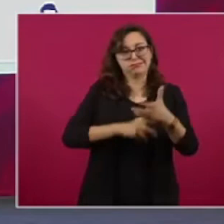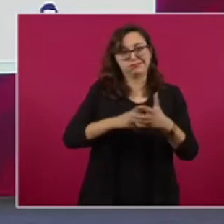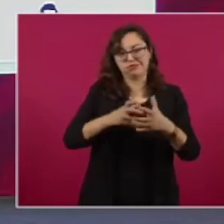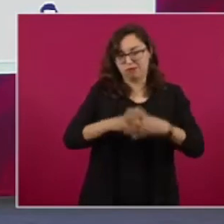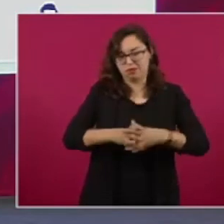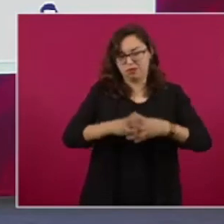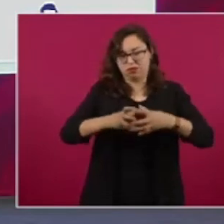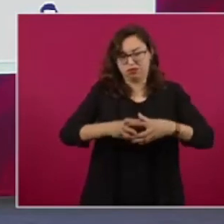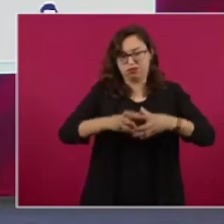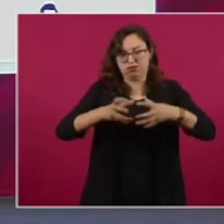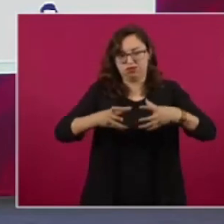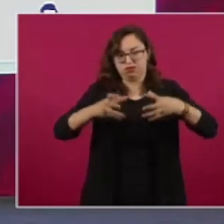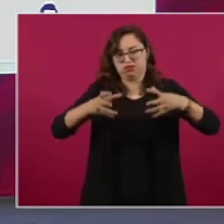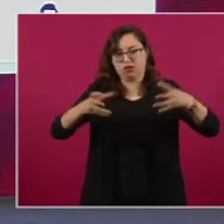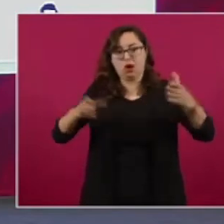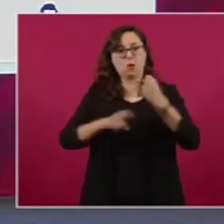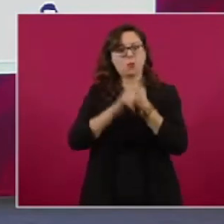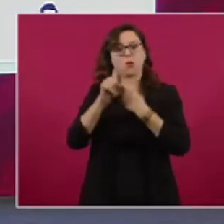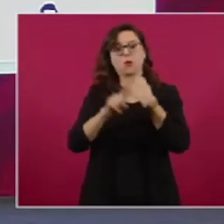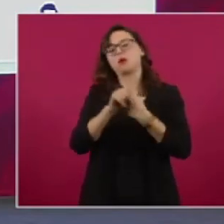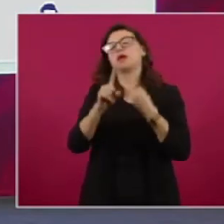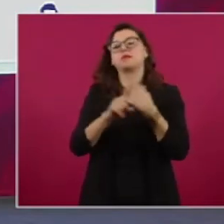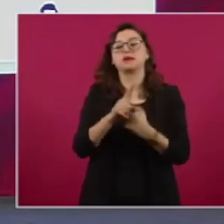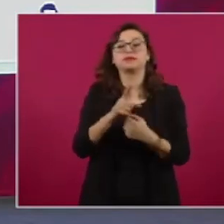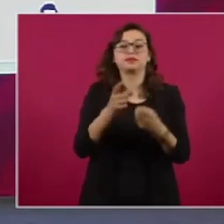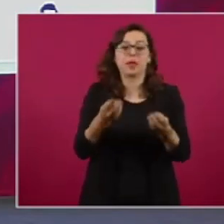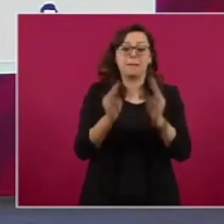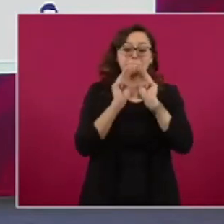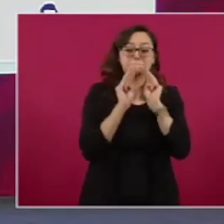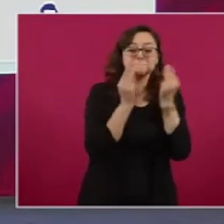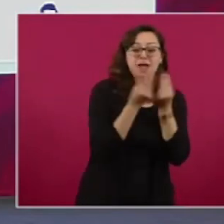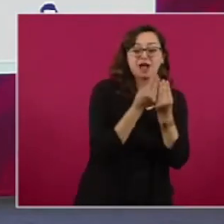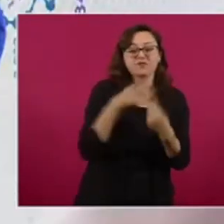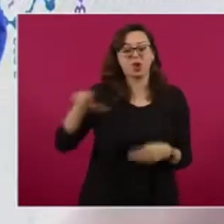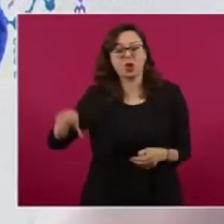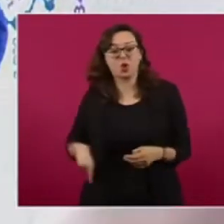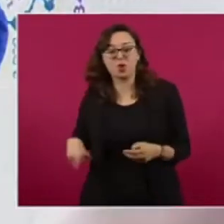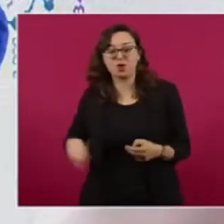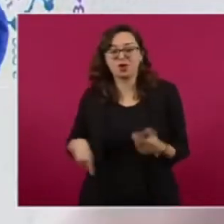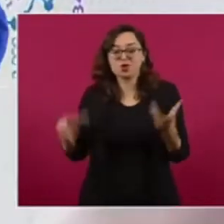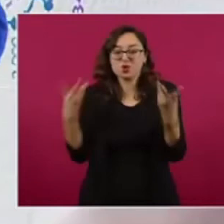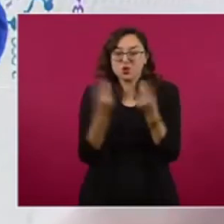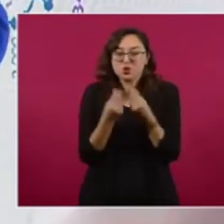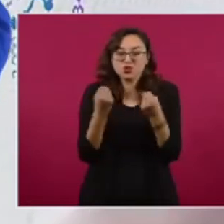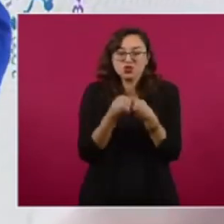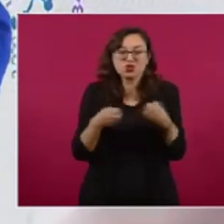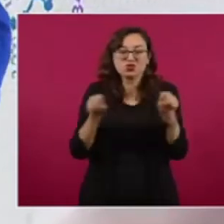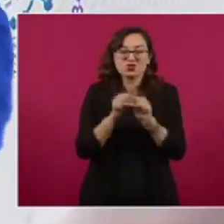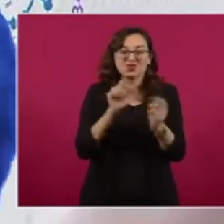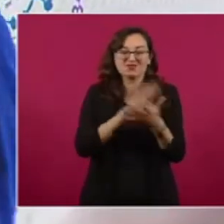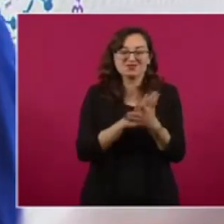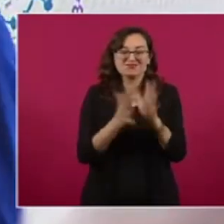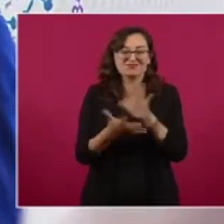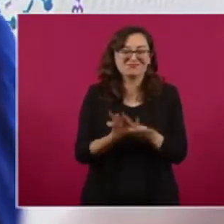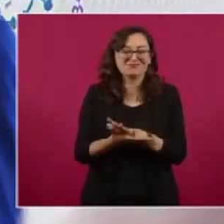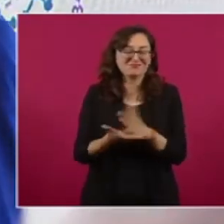Se asoció la delincuencia con la autoridad. No había frontera.